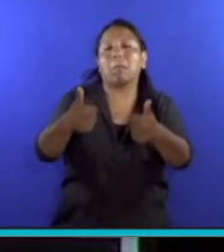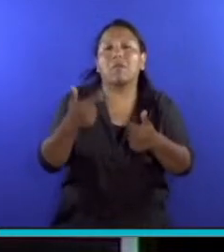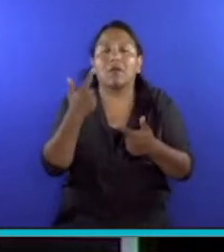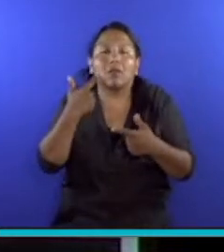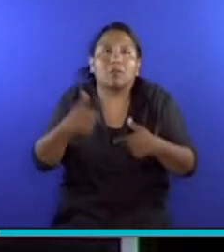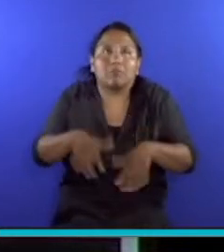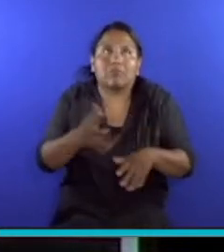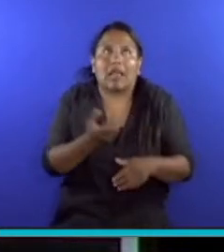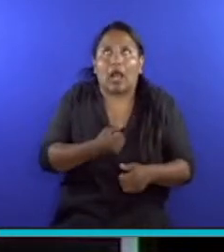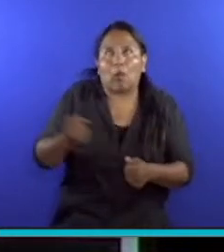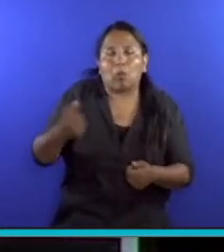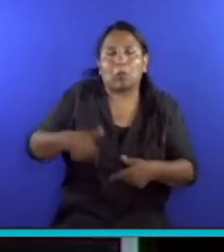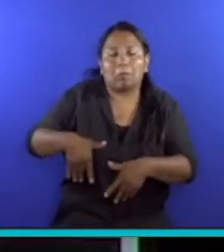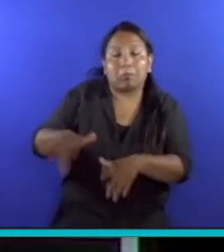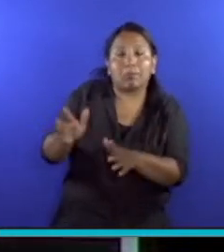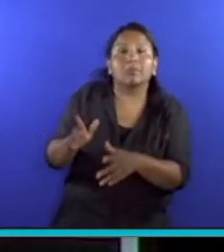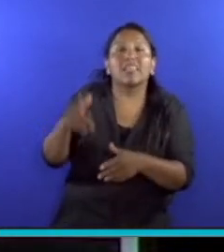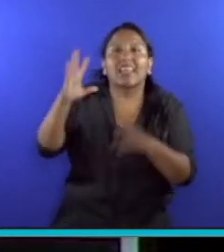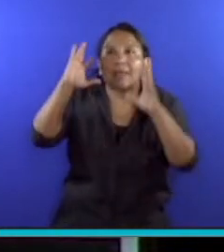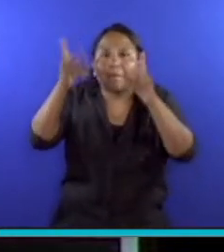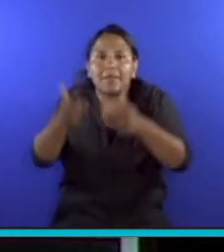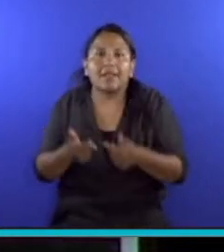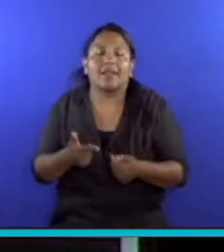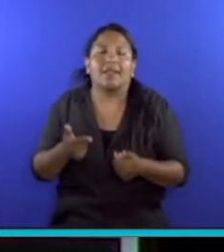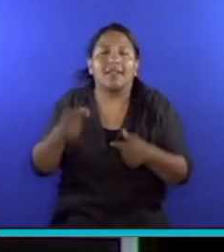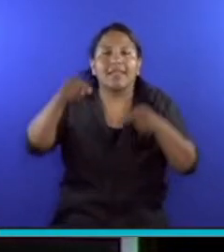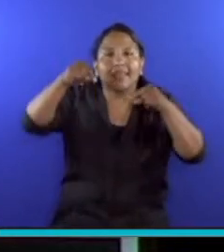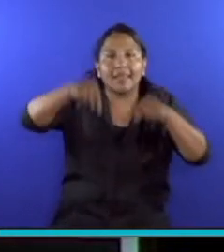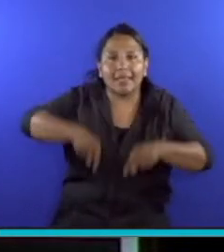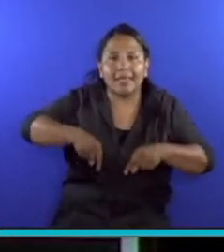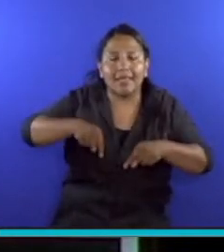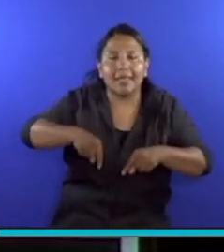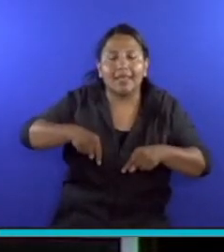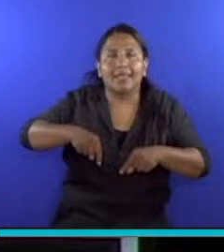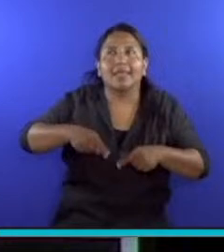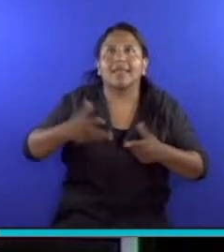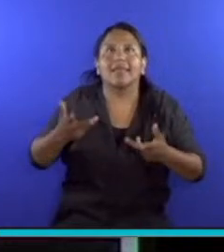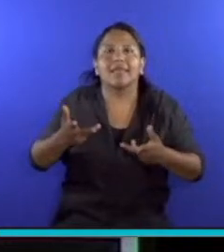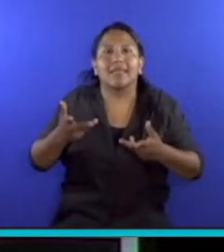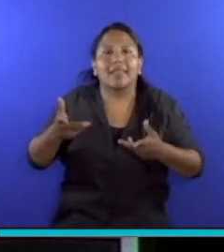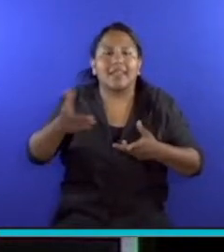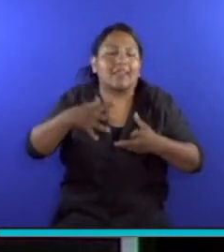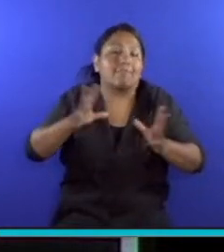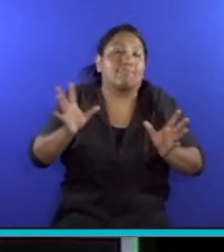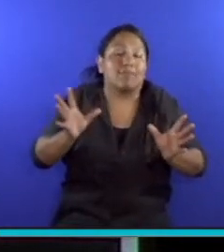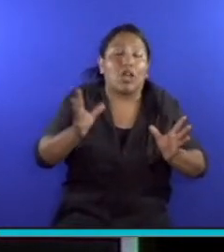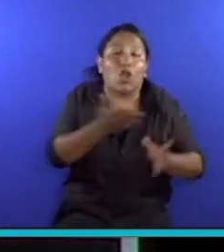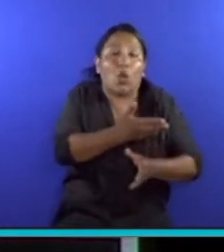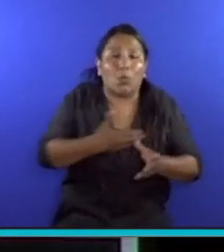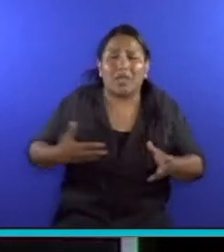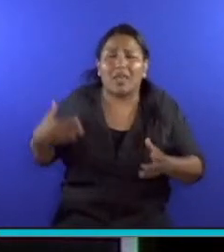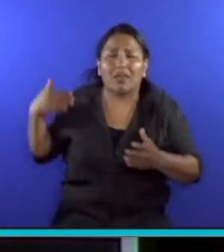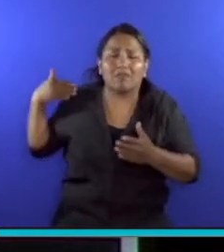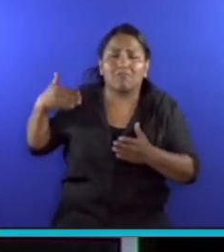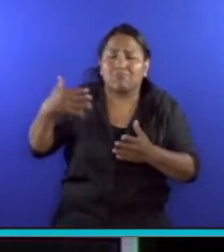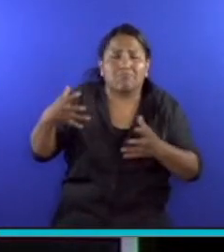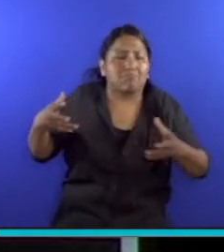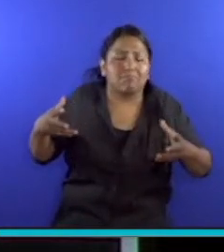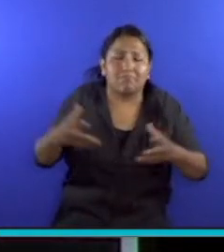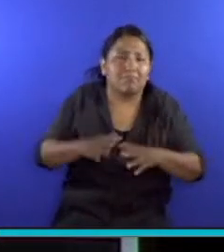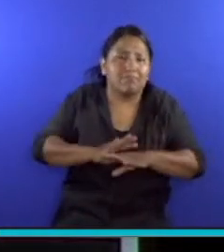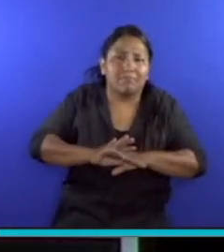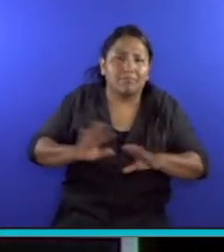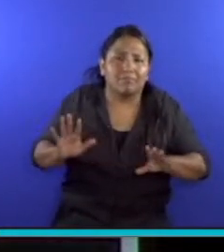ajuste de Javier Milei y de este conjunto de gobierno que es absolutamente